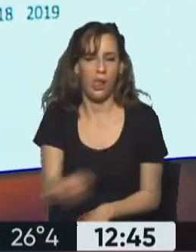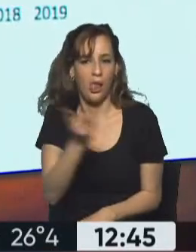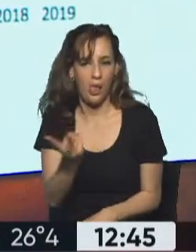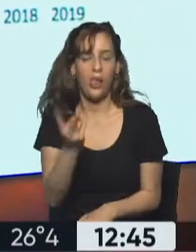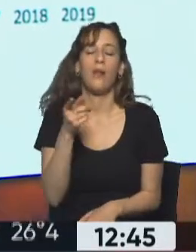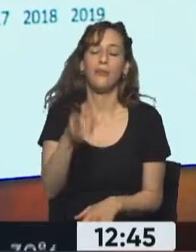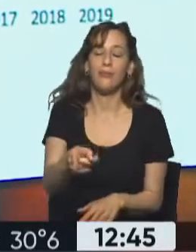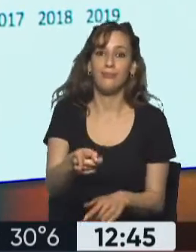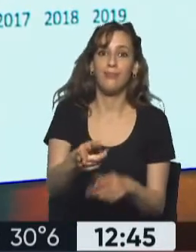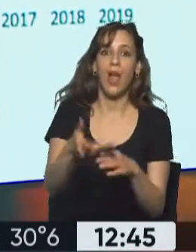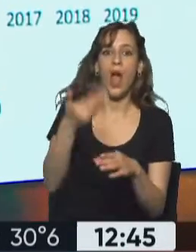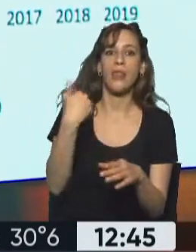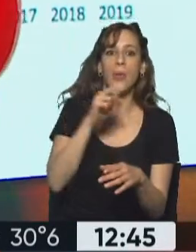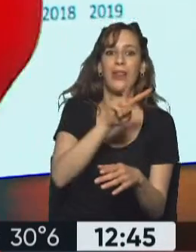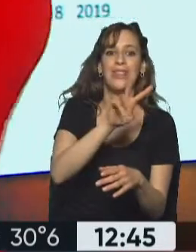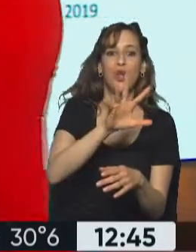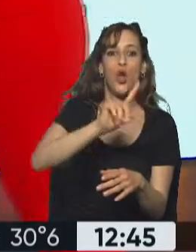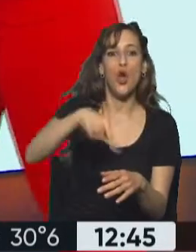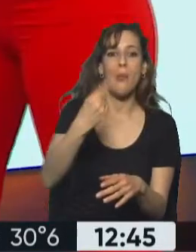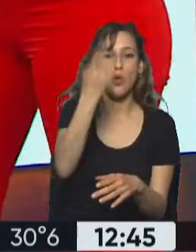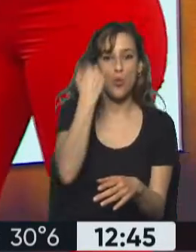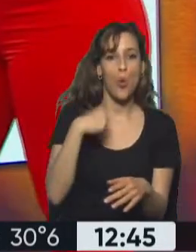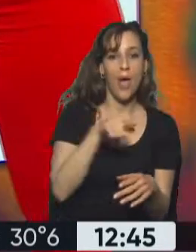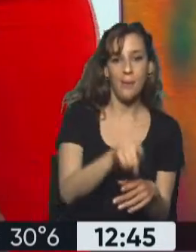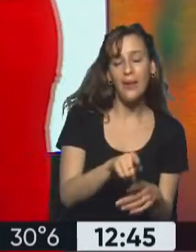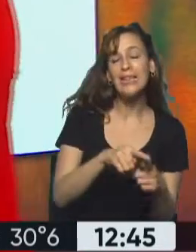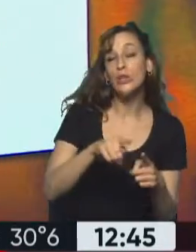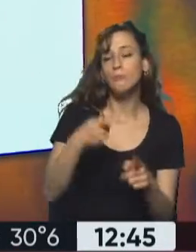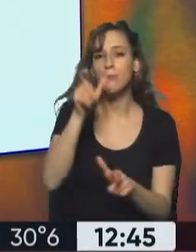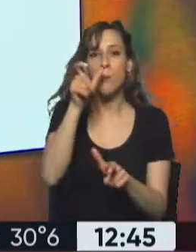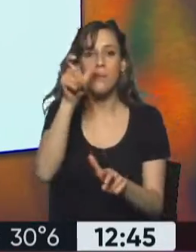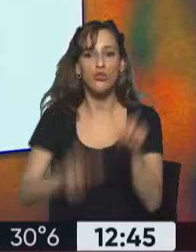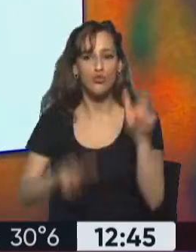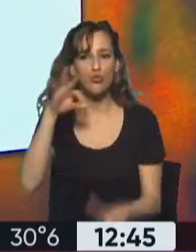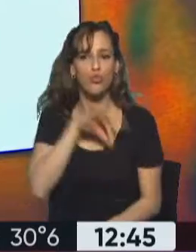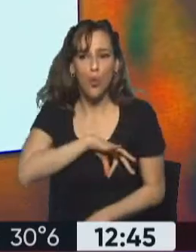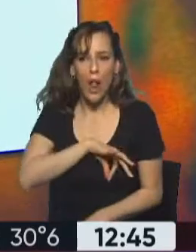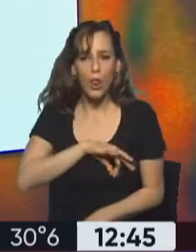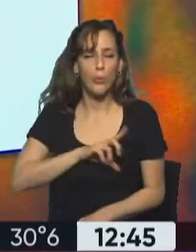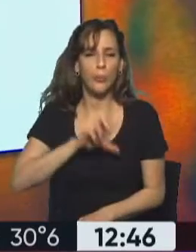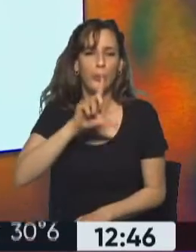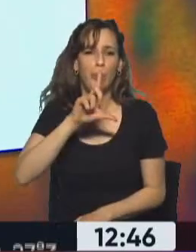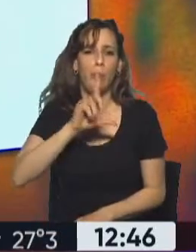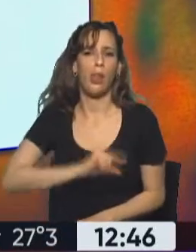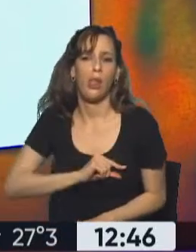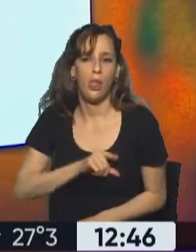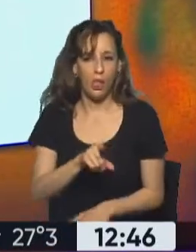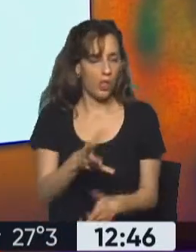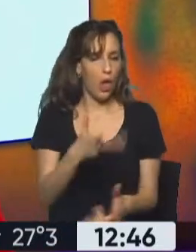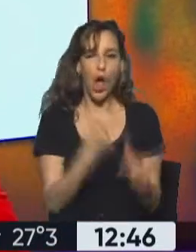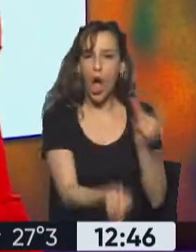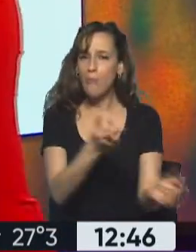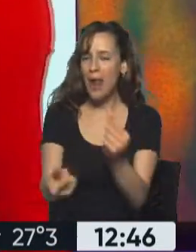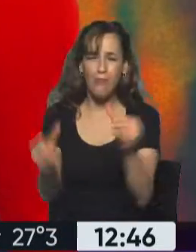del 25,9, pero después la inflación fue baja, poder adquisitivo muy pinchado, que no hizo que la inflación fuera